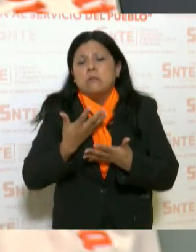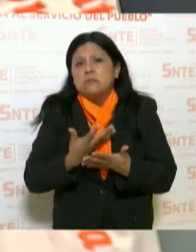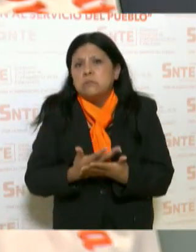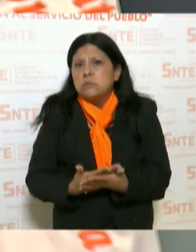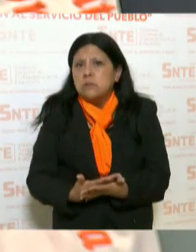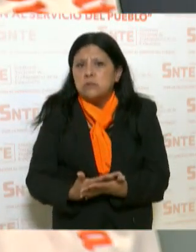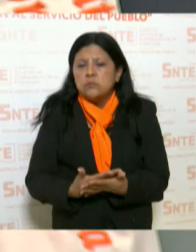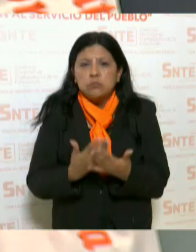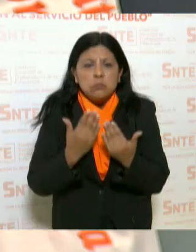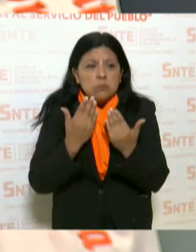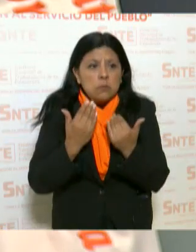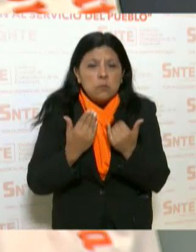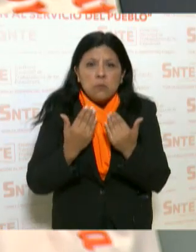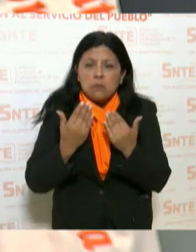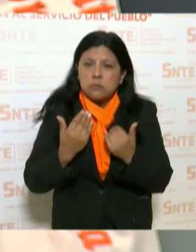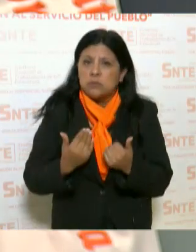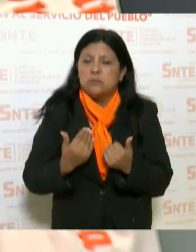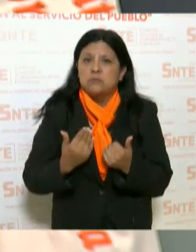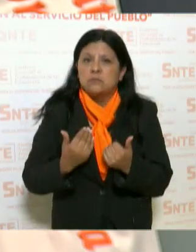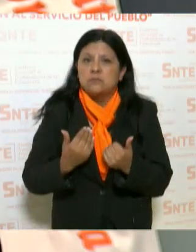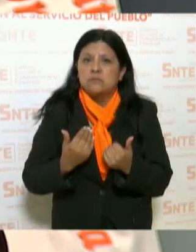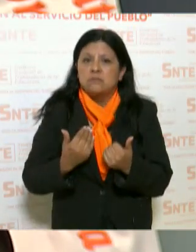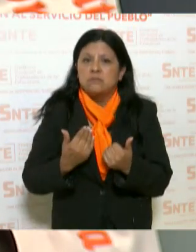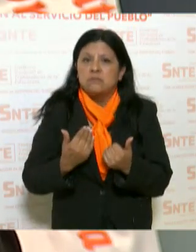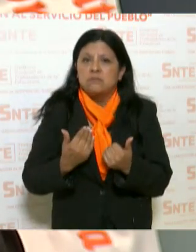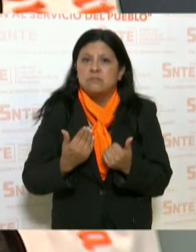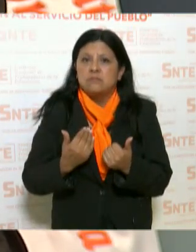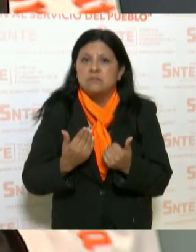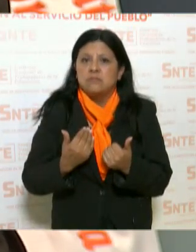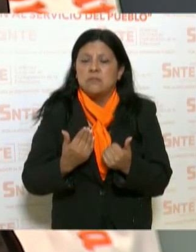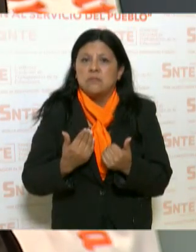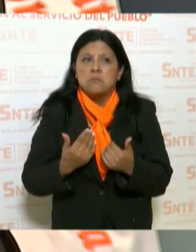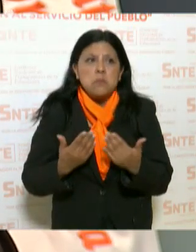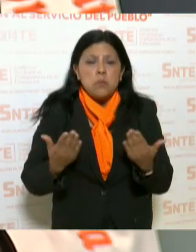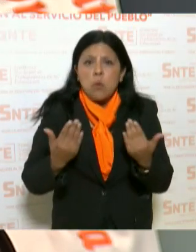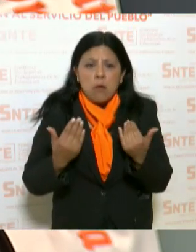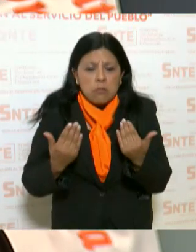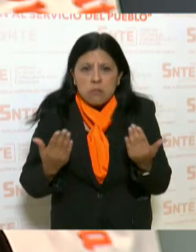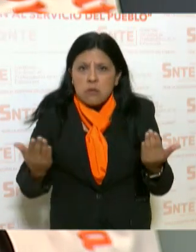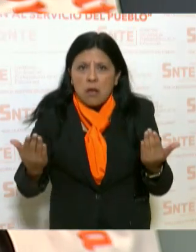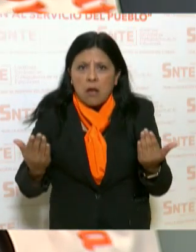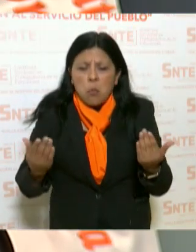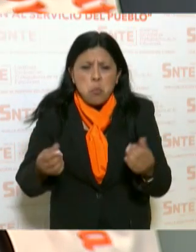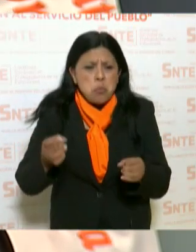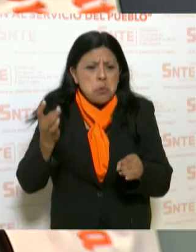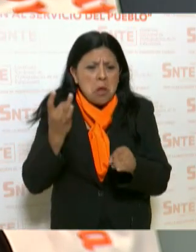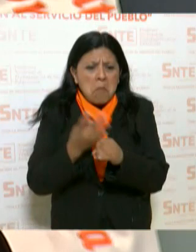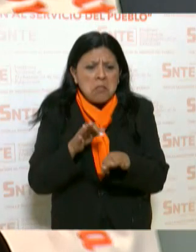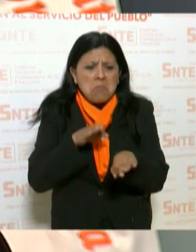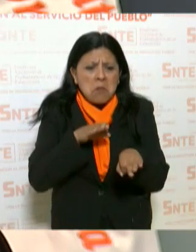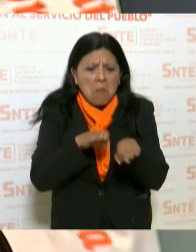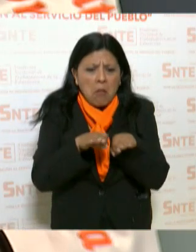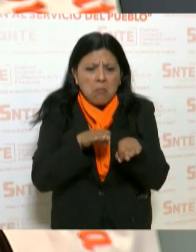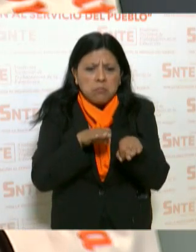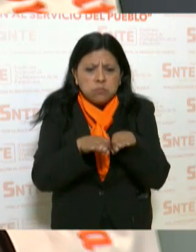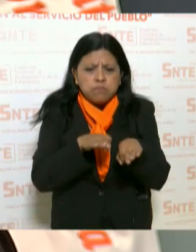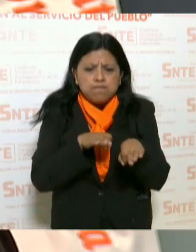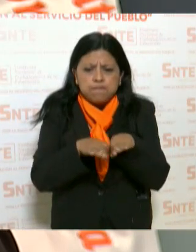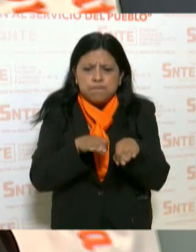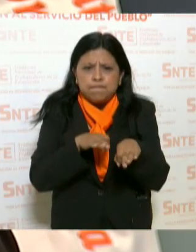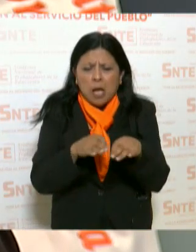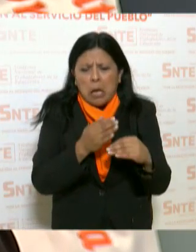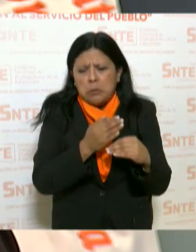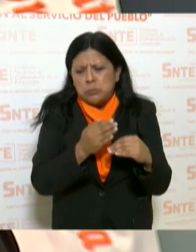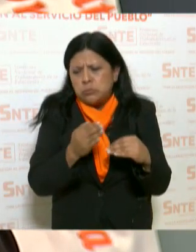El domingo no era día de descanso, se tenía que trabajar todo el tiempo,